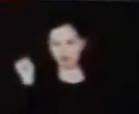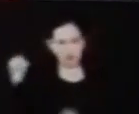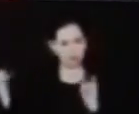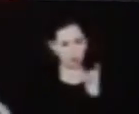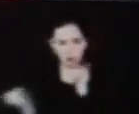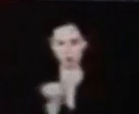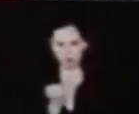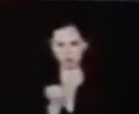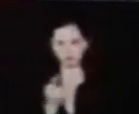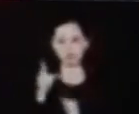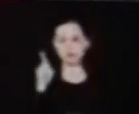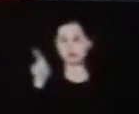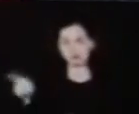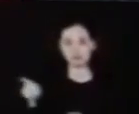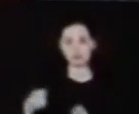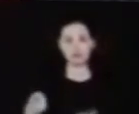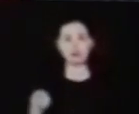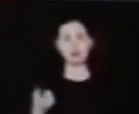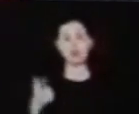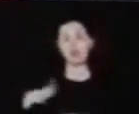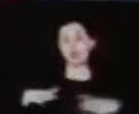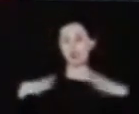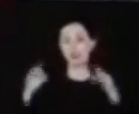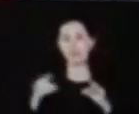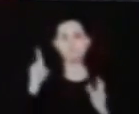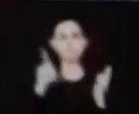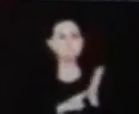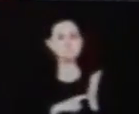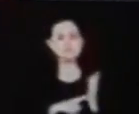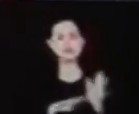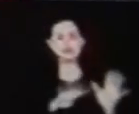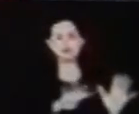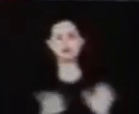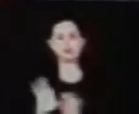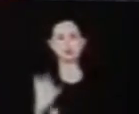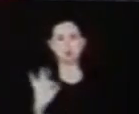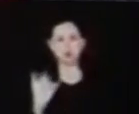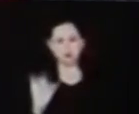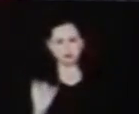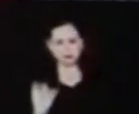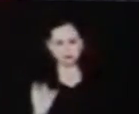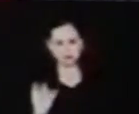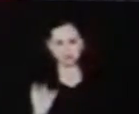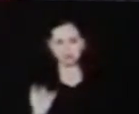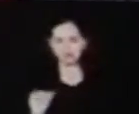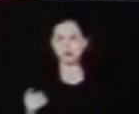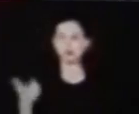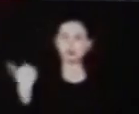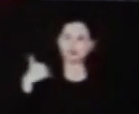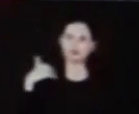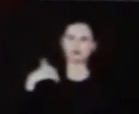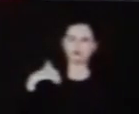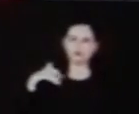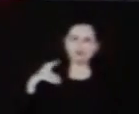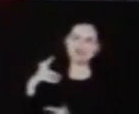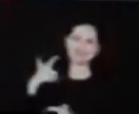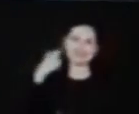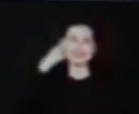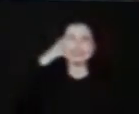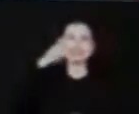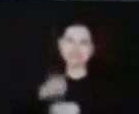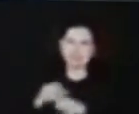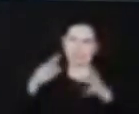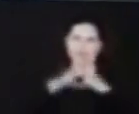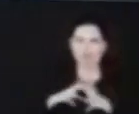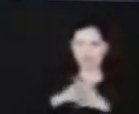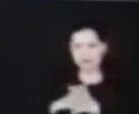en cuenta que esta dependencia se creó en 1940, cuando la original Secretaría de Guerra y Marina se